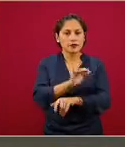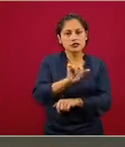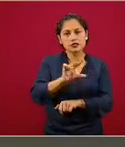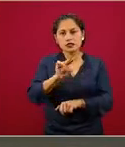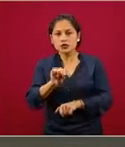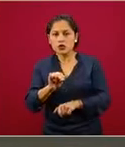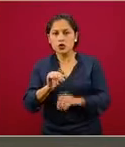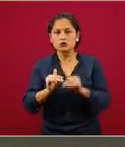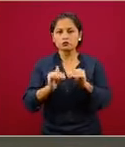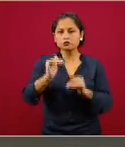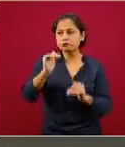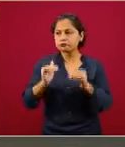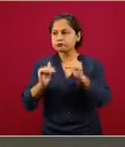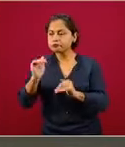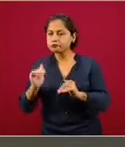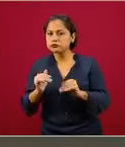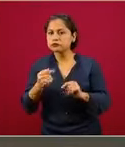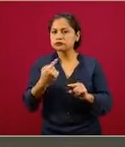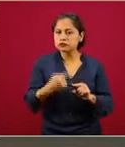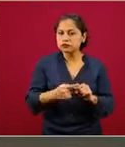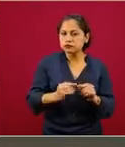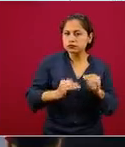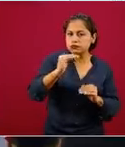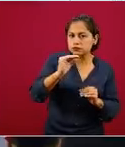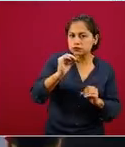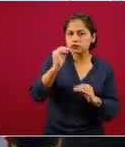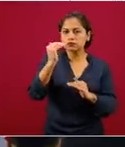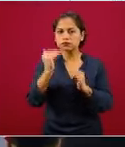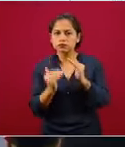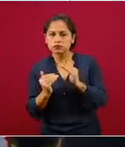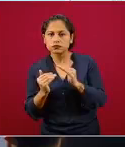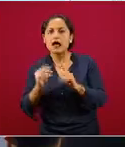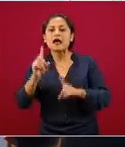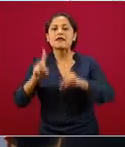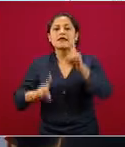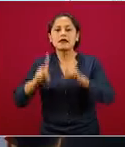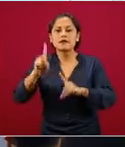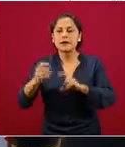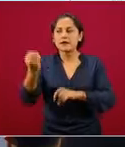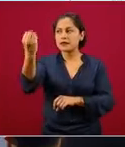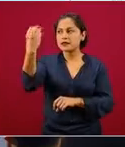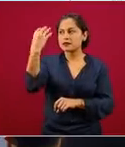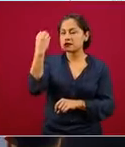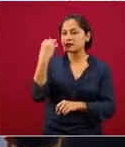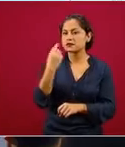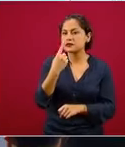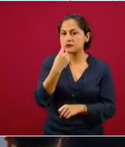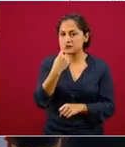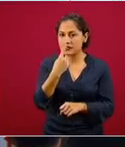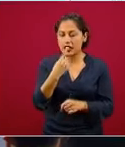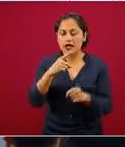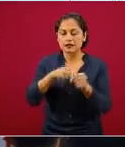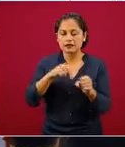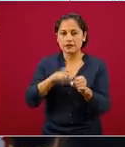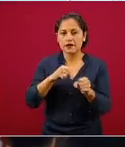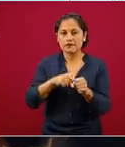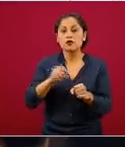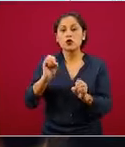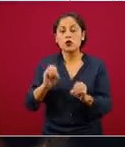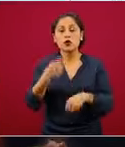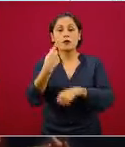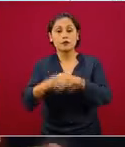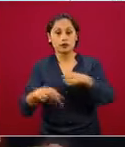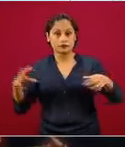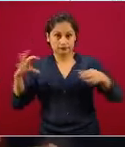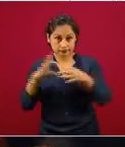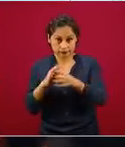cambiaron hacia arriba, estos cambiaron hacia abajo en términos del semáforo y el riesgo. Y las decisiones se tomarán. Última